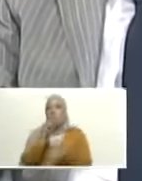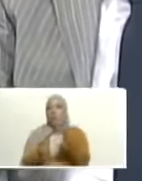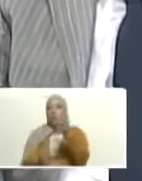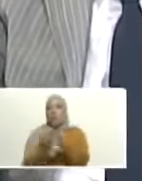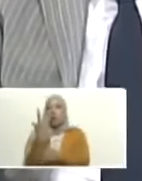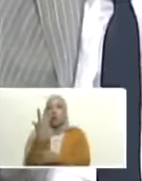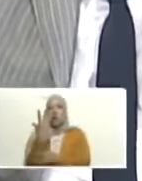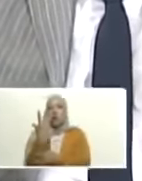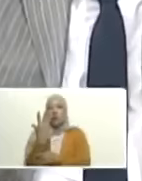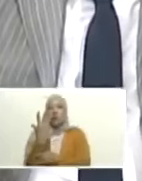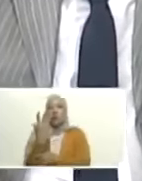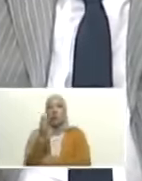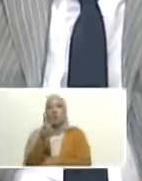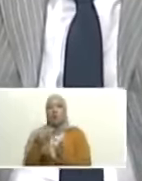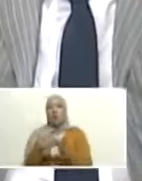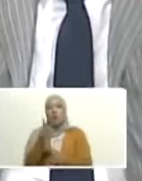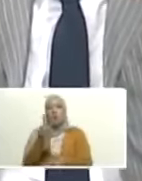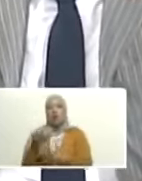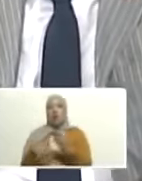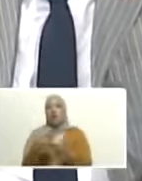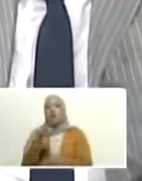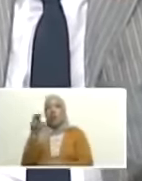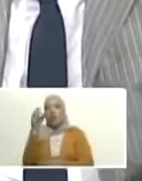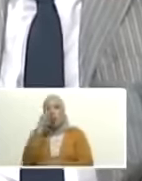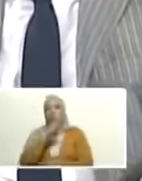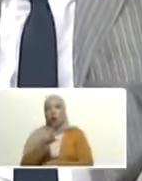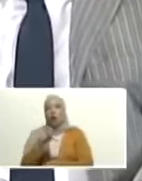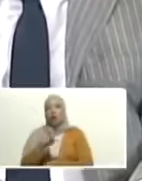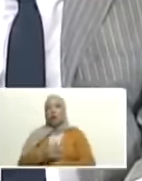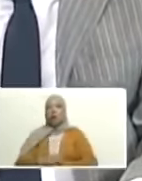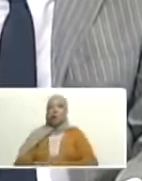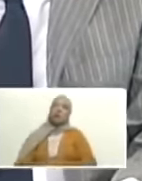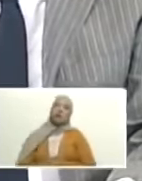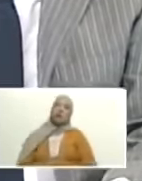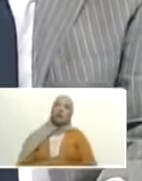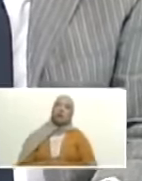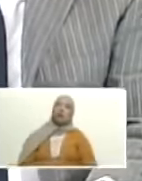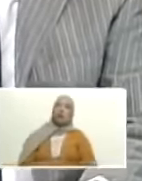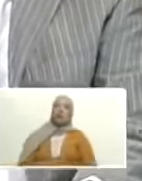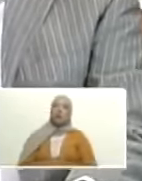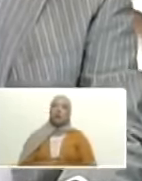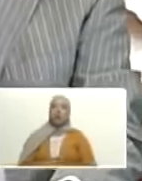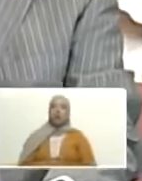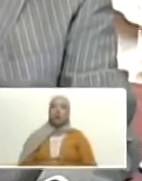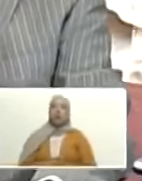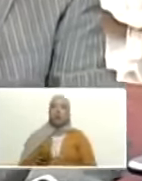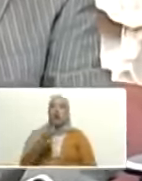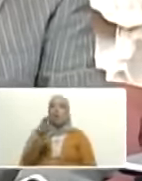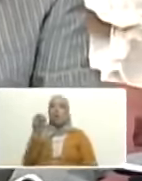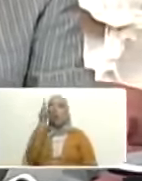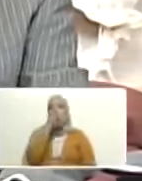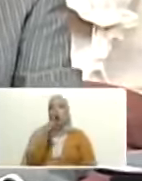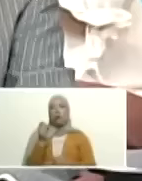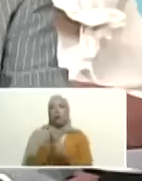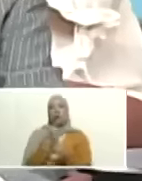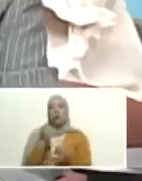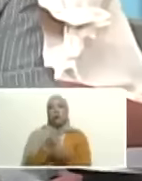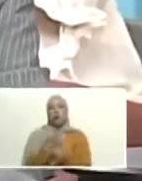año 2003, hace 20 años, diría la canción, ¿verdad? 20 años no es nada.